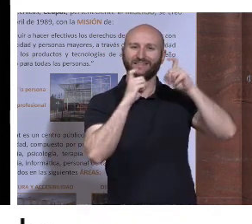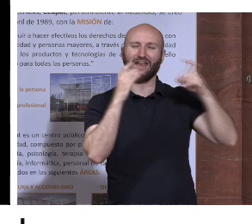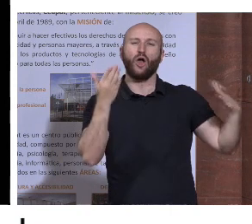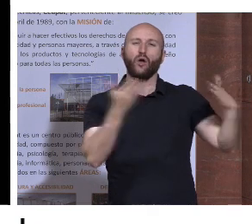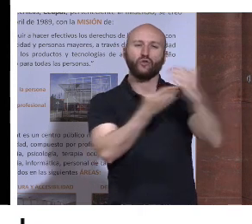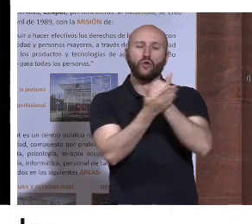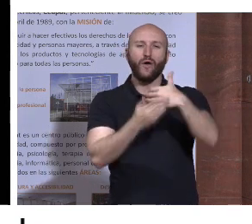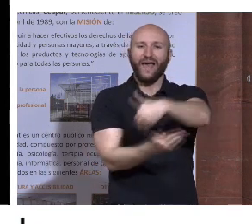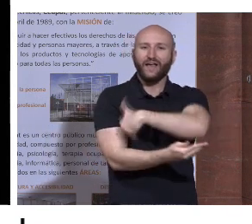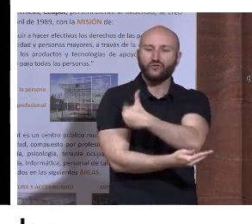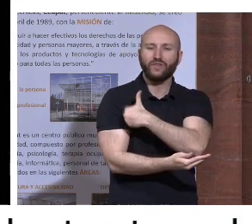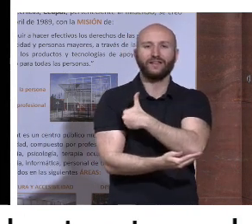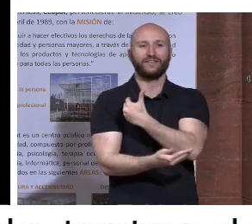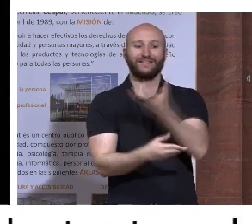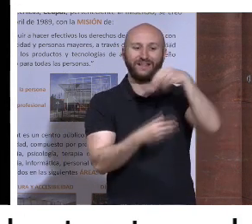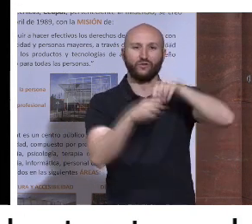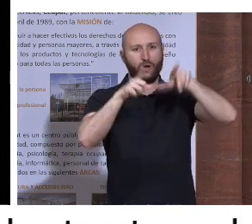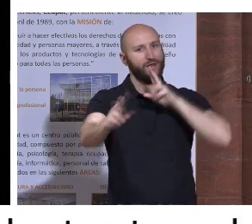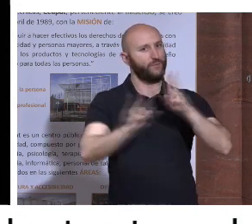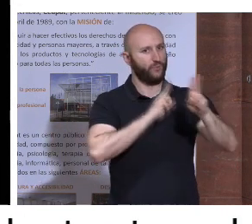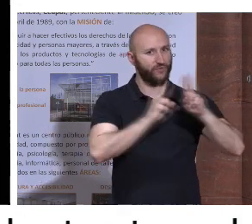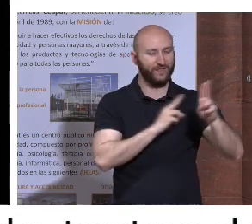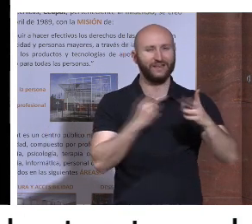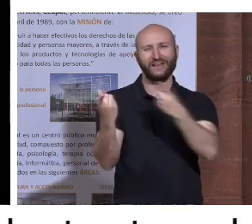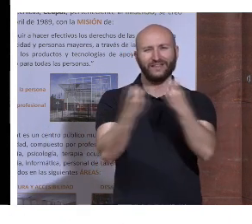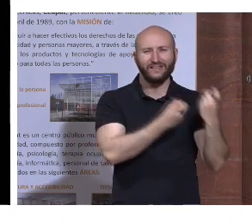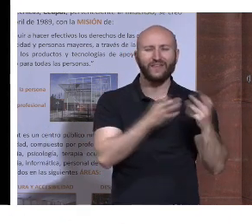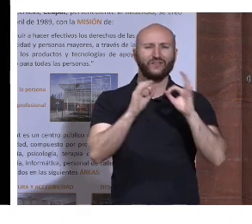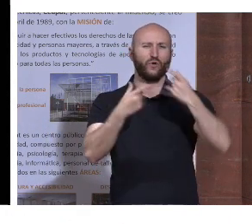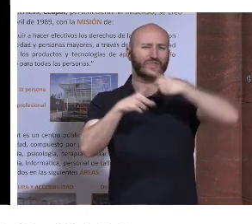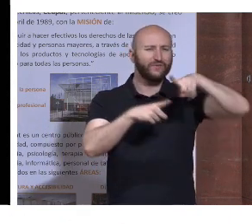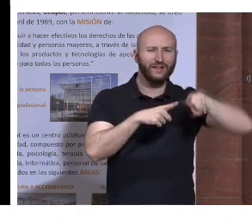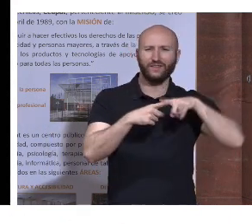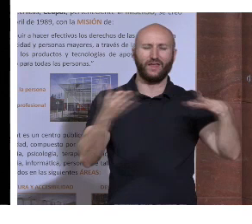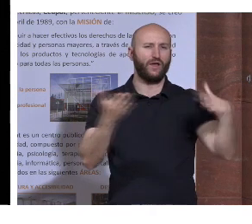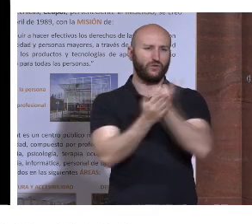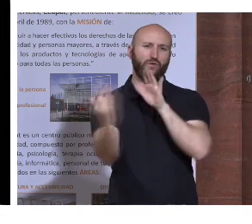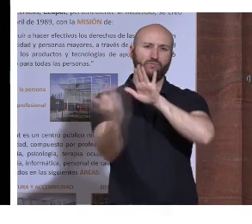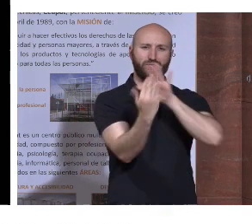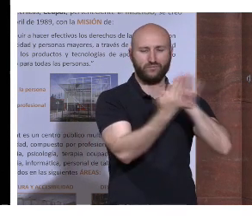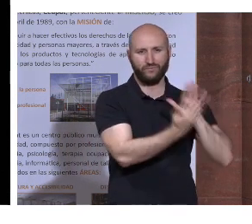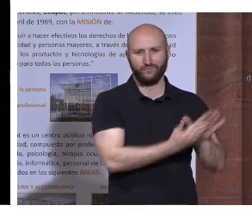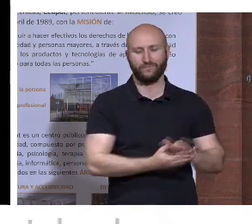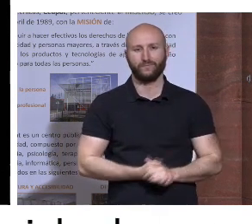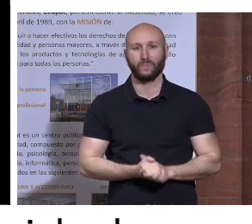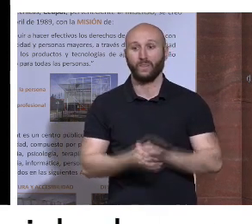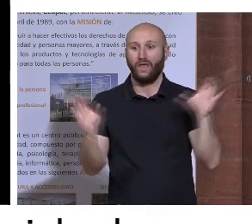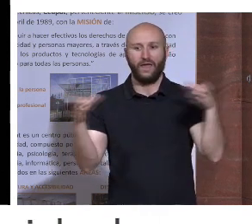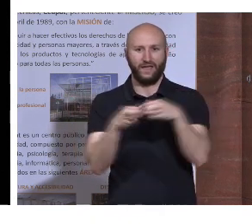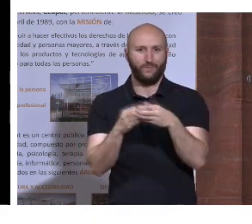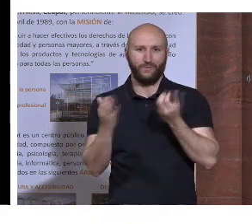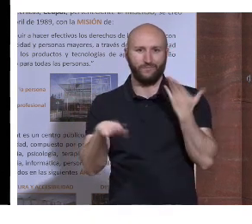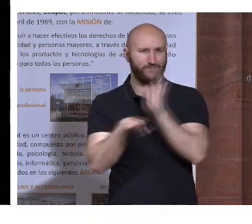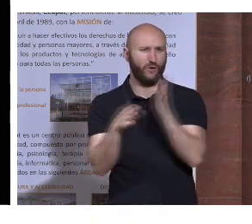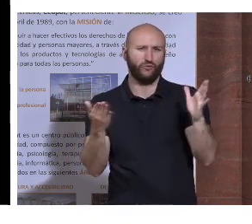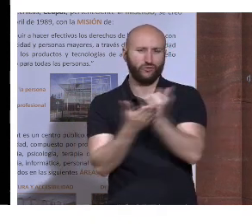todos los estudiantes que tengamos en el aula, a sus necesidades, a sus diferencias. El equipo lo dice todo, aquí se ha hablado,